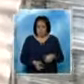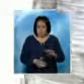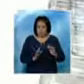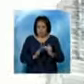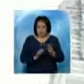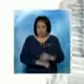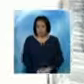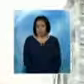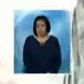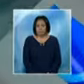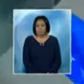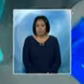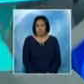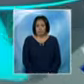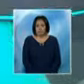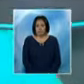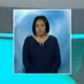de su casa.